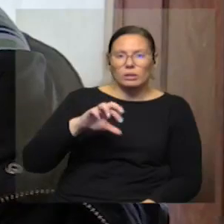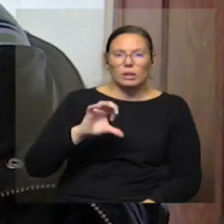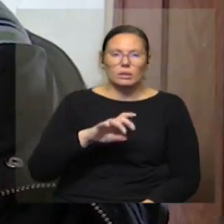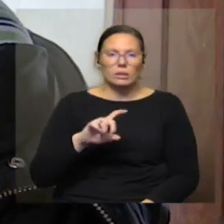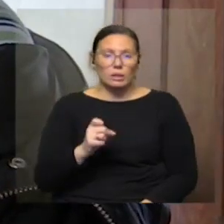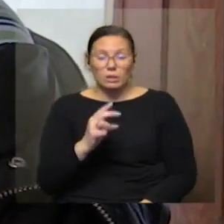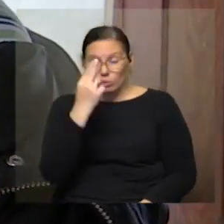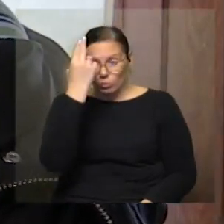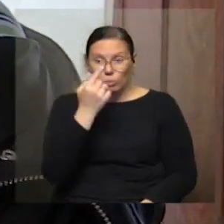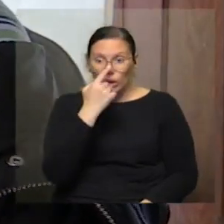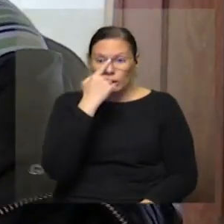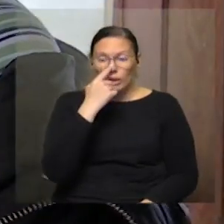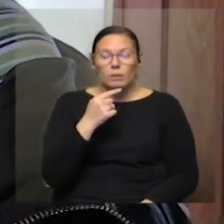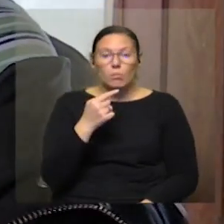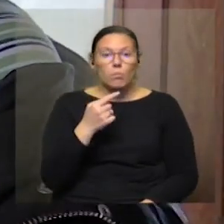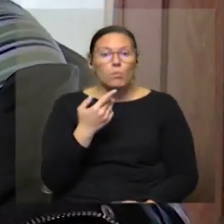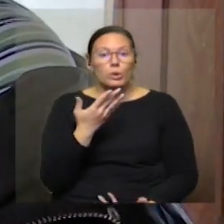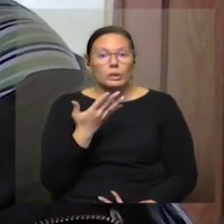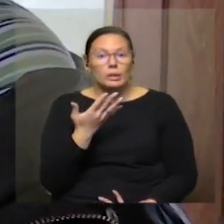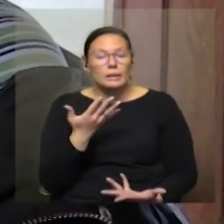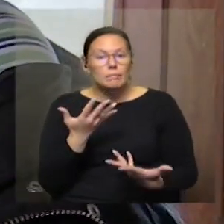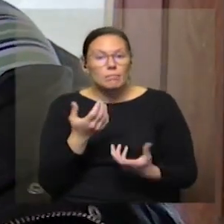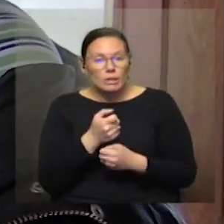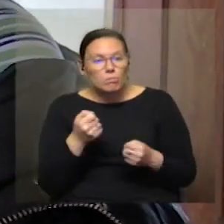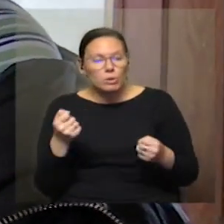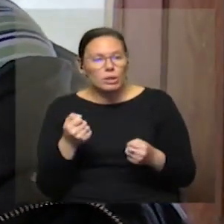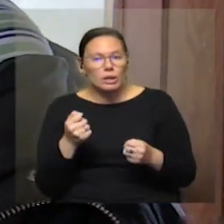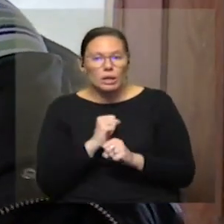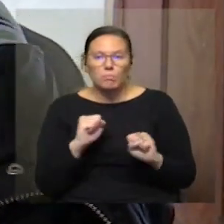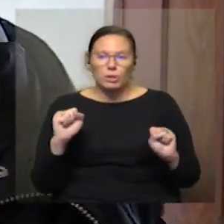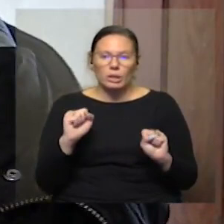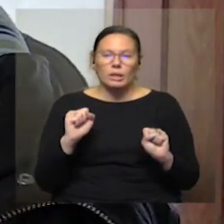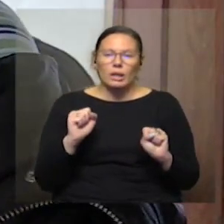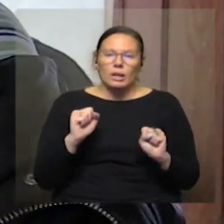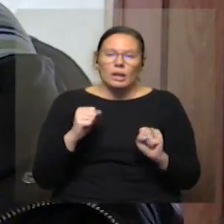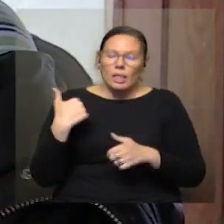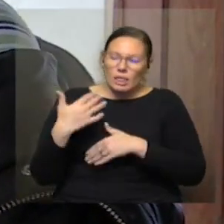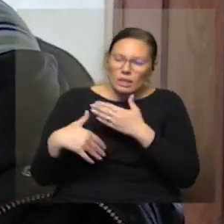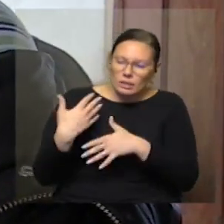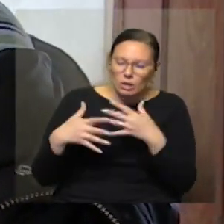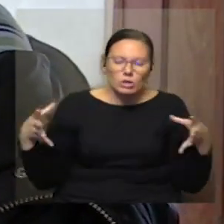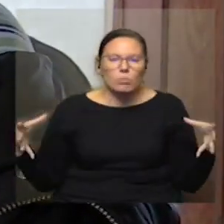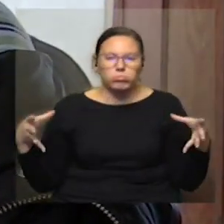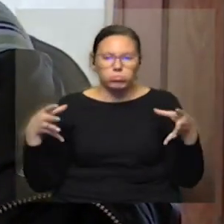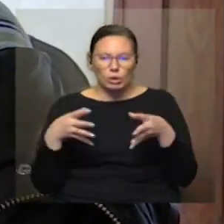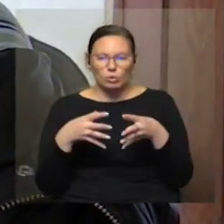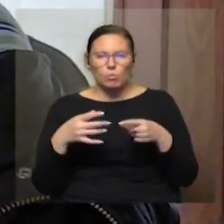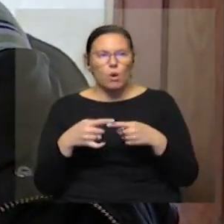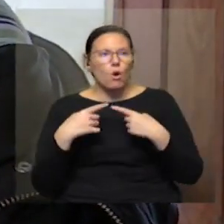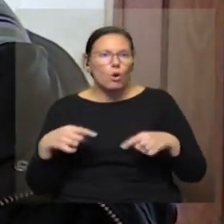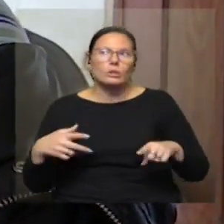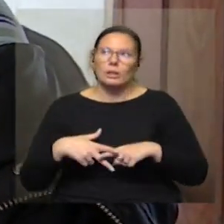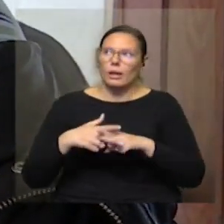Uruguay. Sería muy reparador poder acceder o poder desarrollar en conjunto